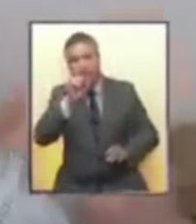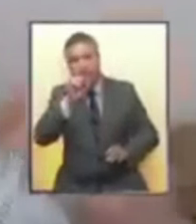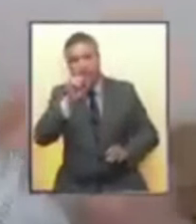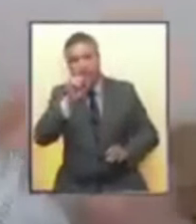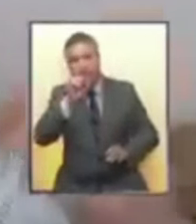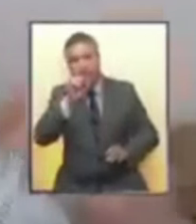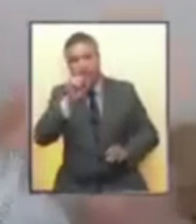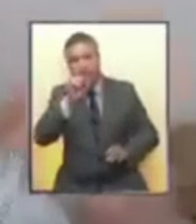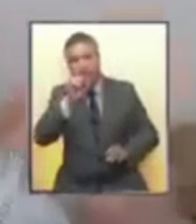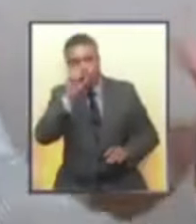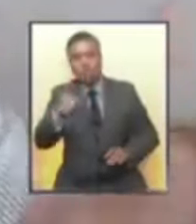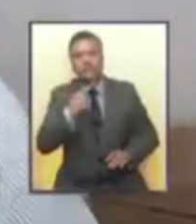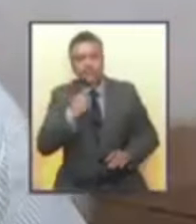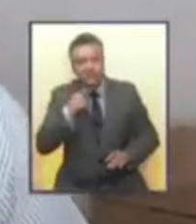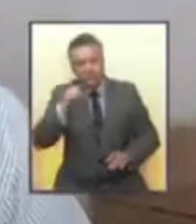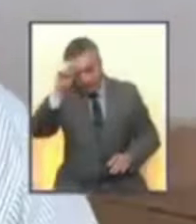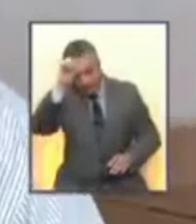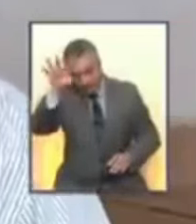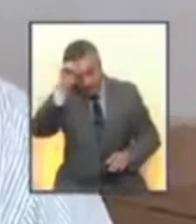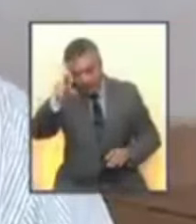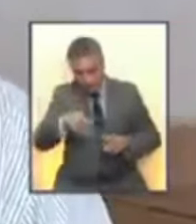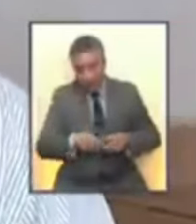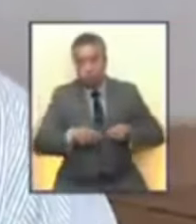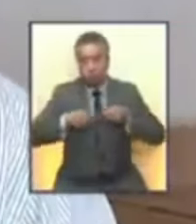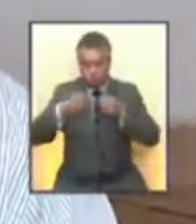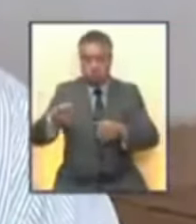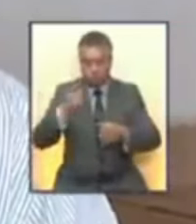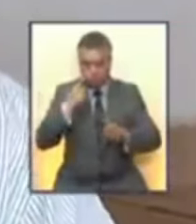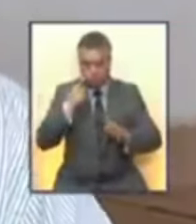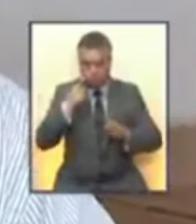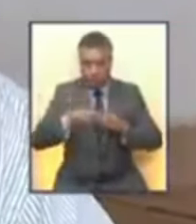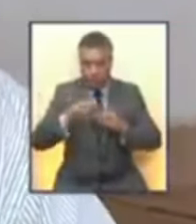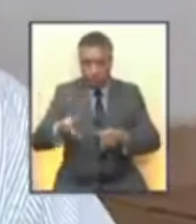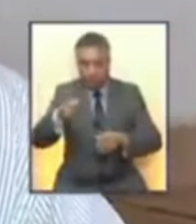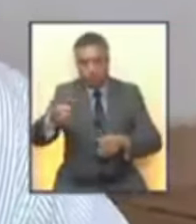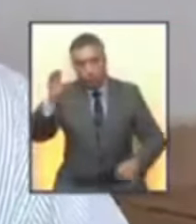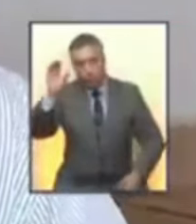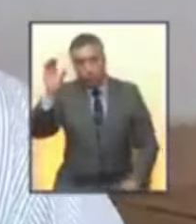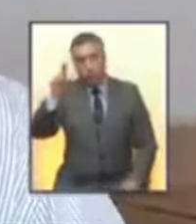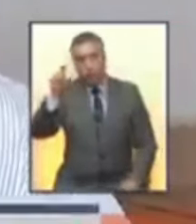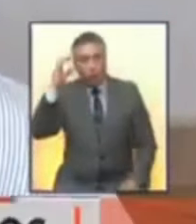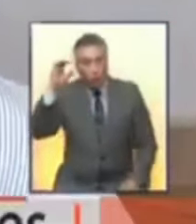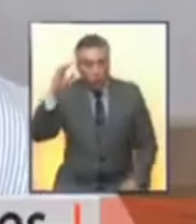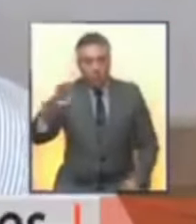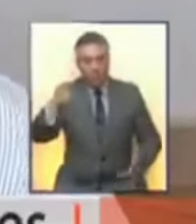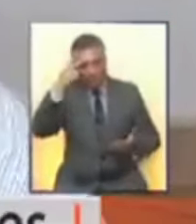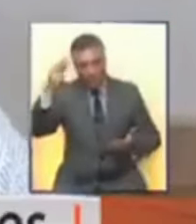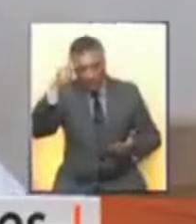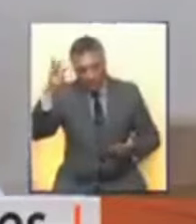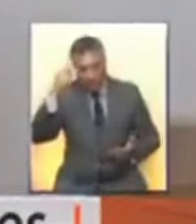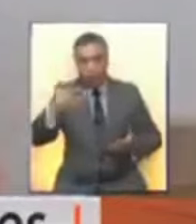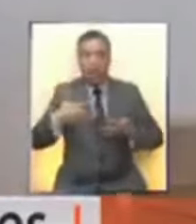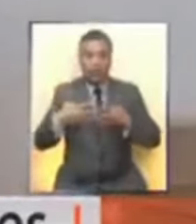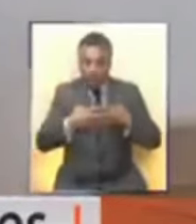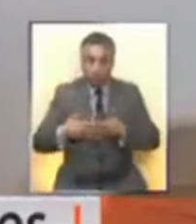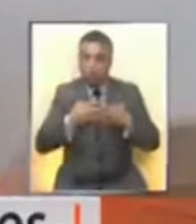o sea, los de minería más que nada. Pero está bueno. Este conocimiento a Colombia, a México, a Estados Unidos también.